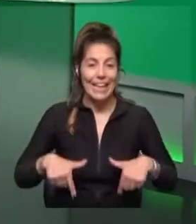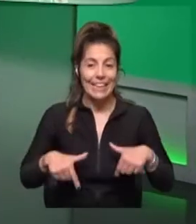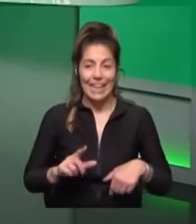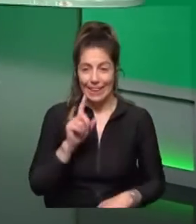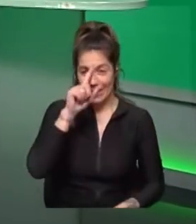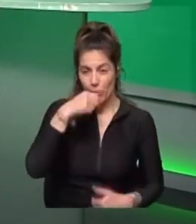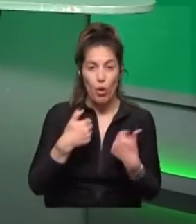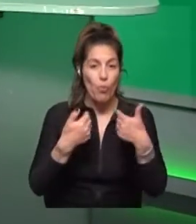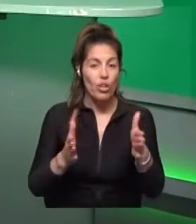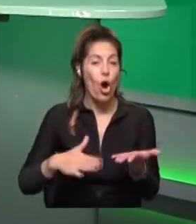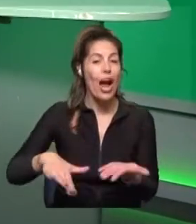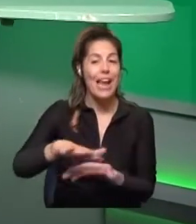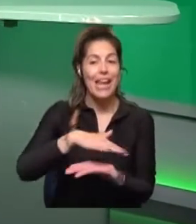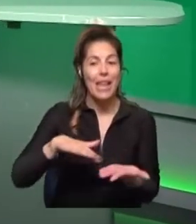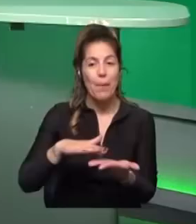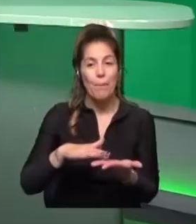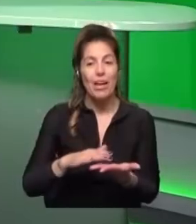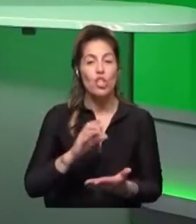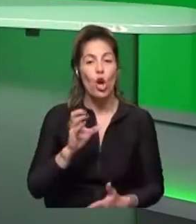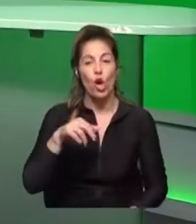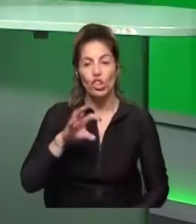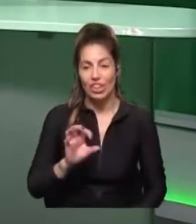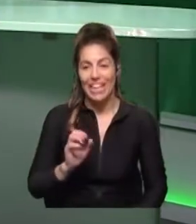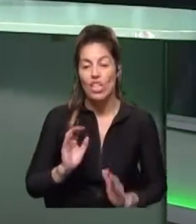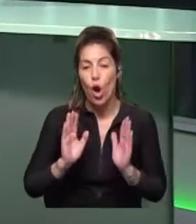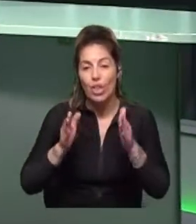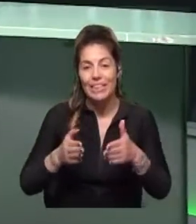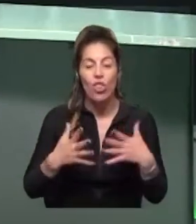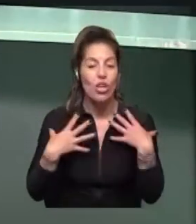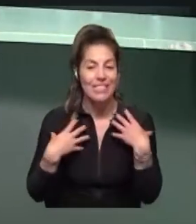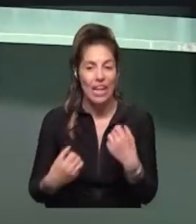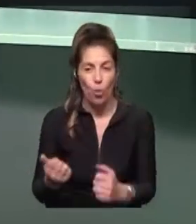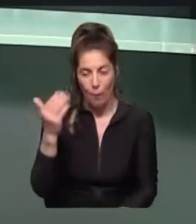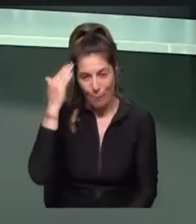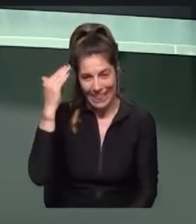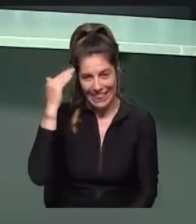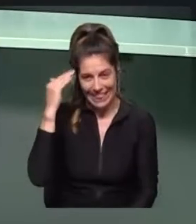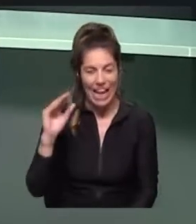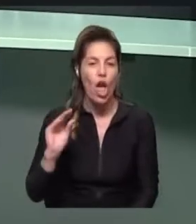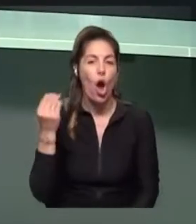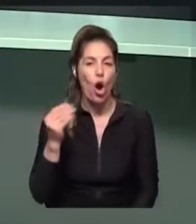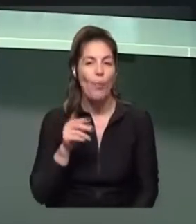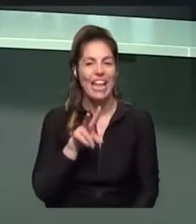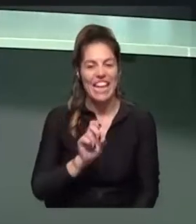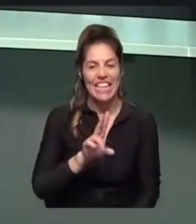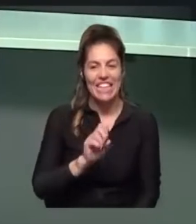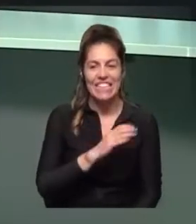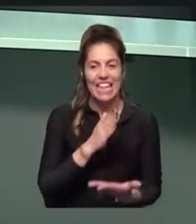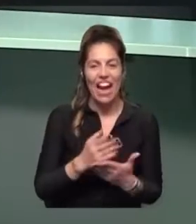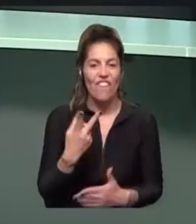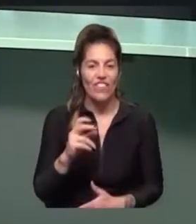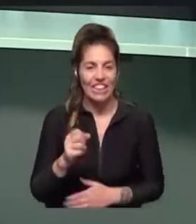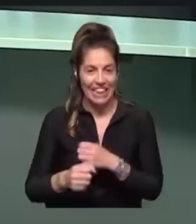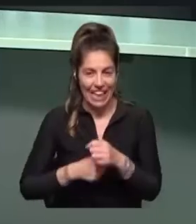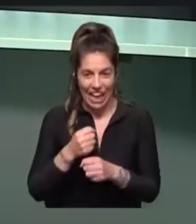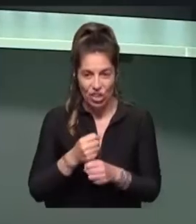Montevideo inauguró el espacio contás orientado a la Salud Mental de jóvenes de entre 15 y 20 años es